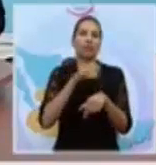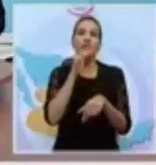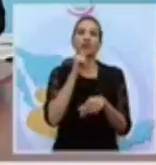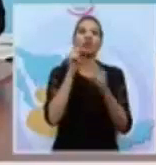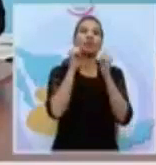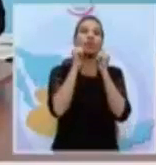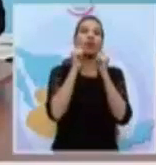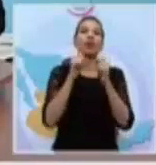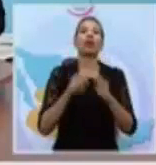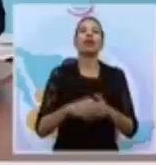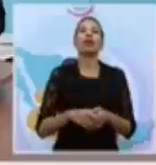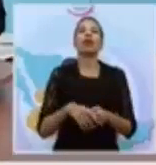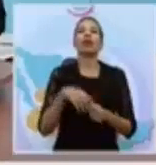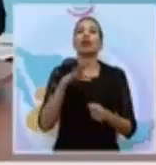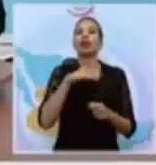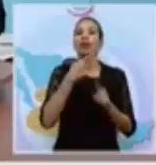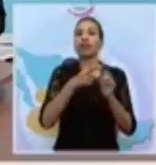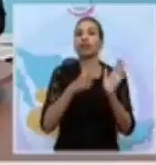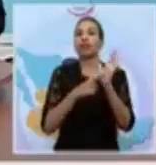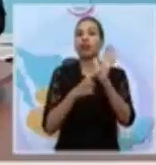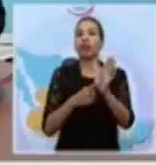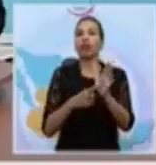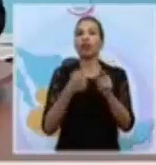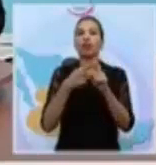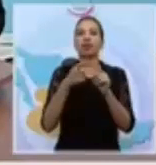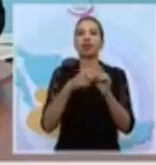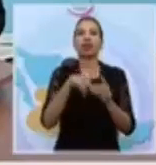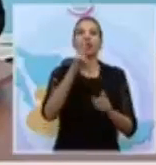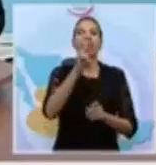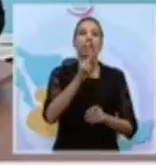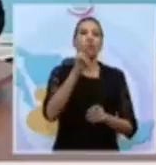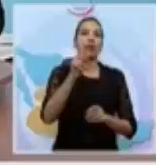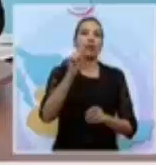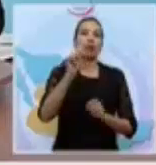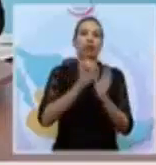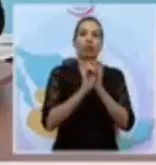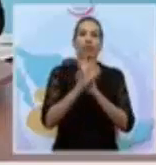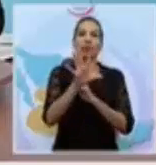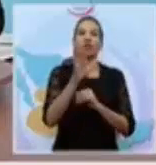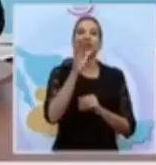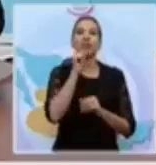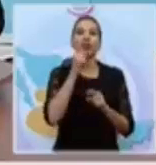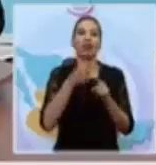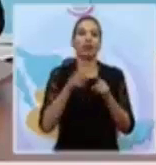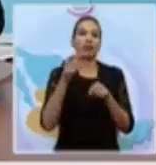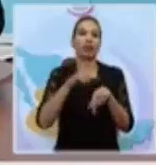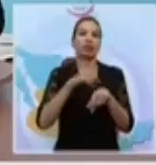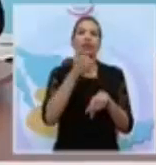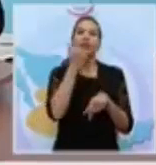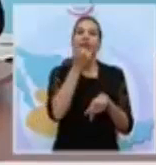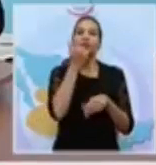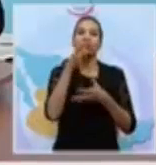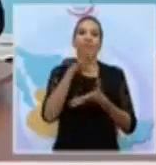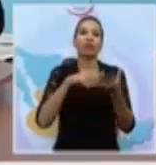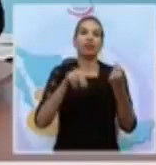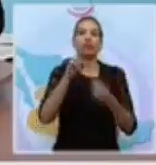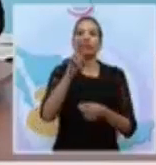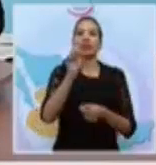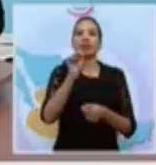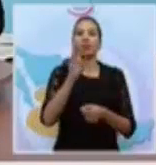todas maneras, tanto una presentación de PowerPoint, que no traje porque grabé otra equivocadamente en mi